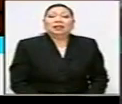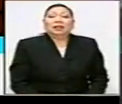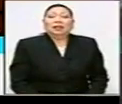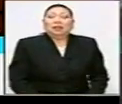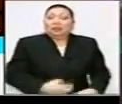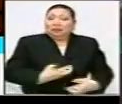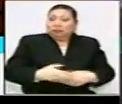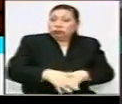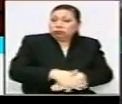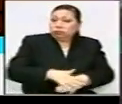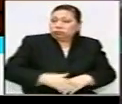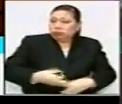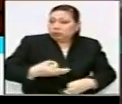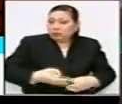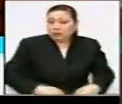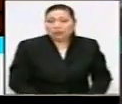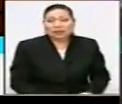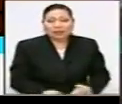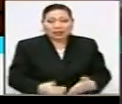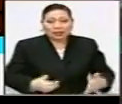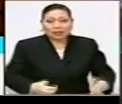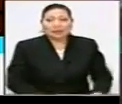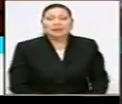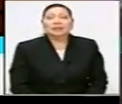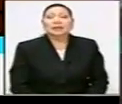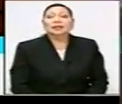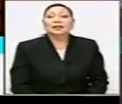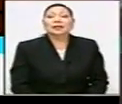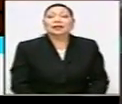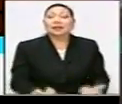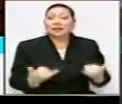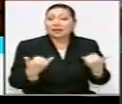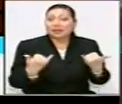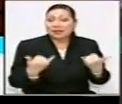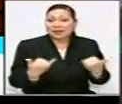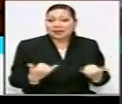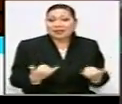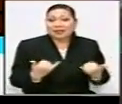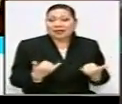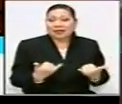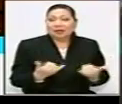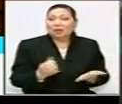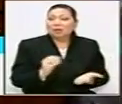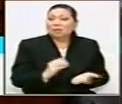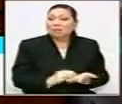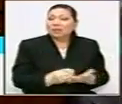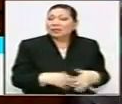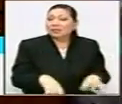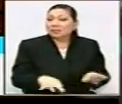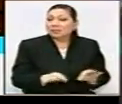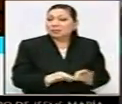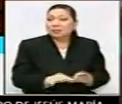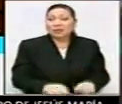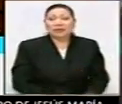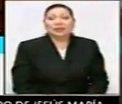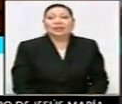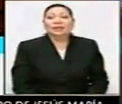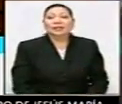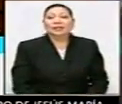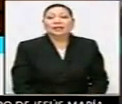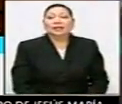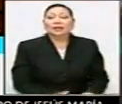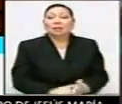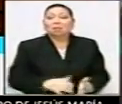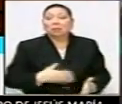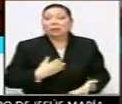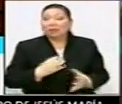un proceso anterior, acá lo más importante de tener en consideración es que se